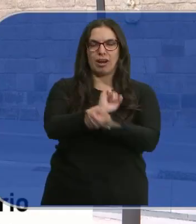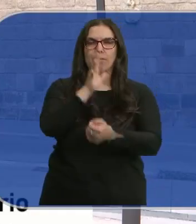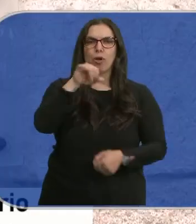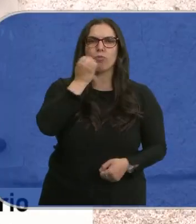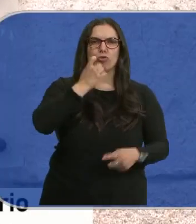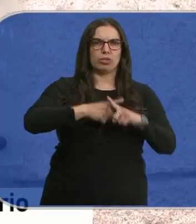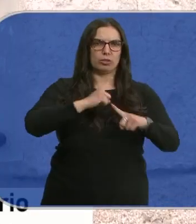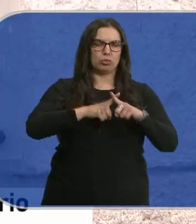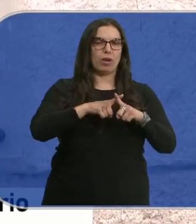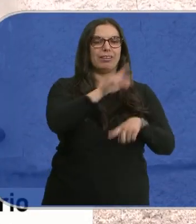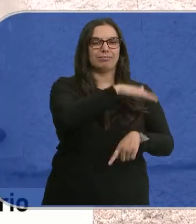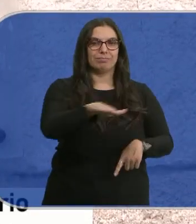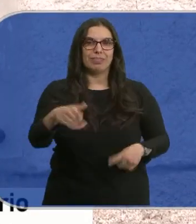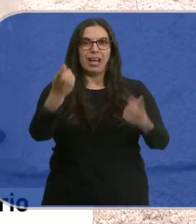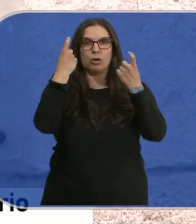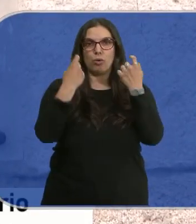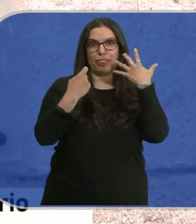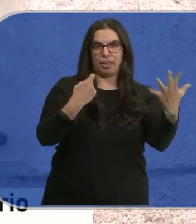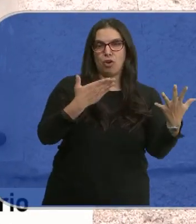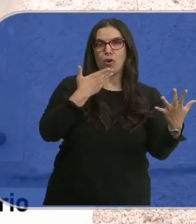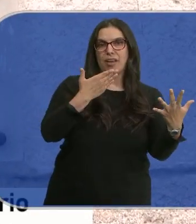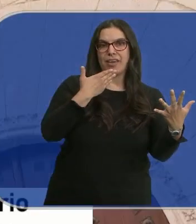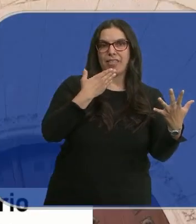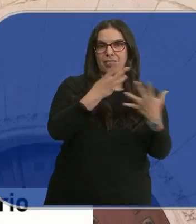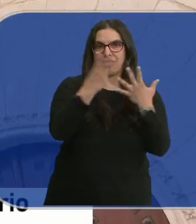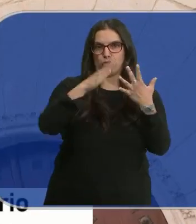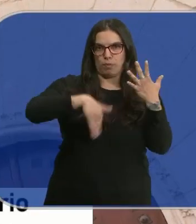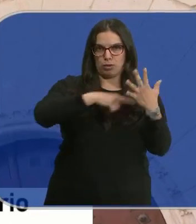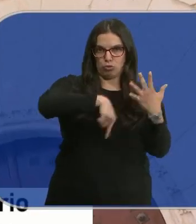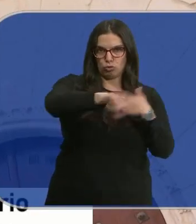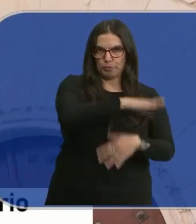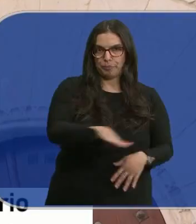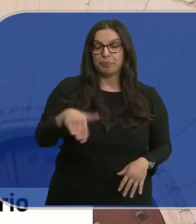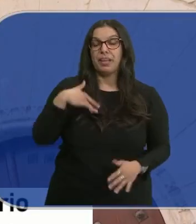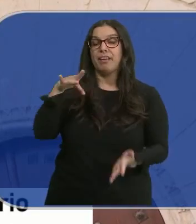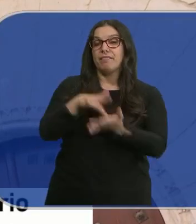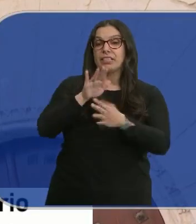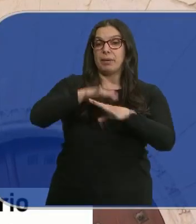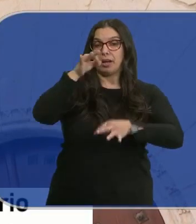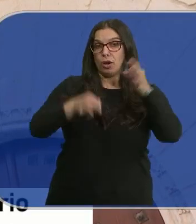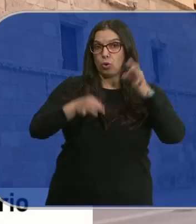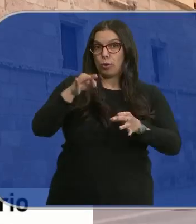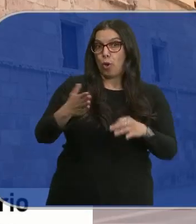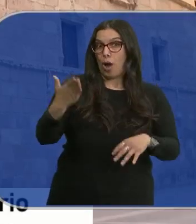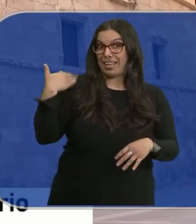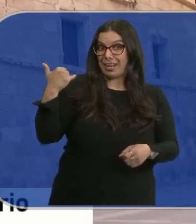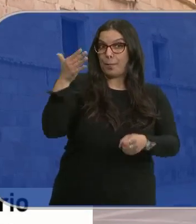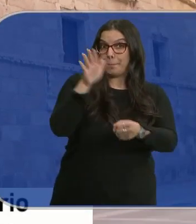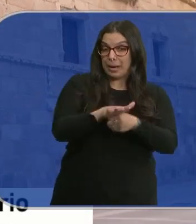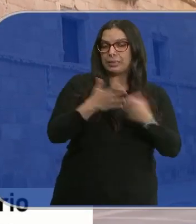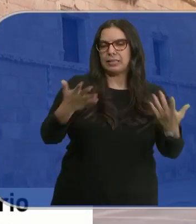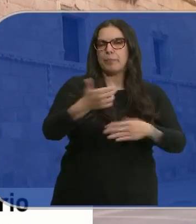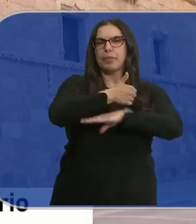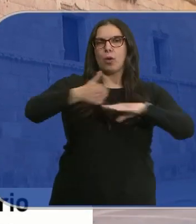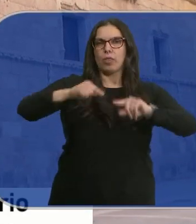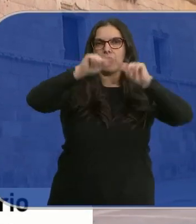abusar sexualmente de 5 alumnos menores de edad. Aunque la fecha fijada para el juicio era ayer martes, la